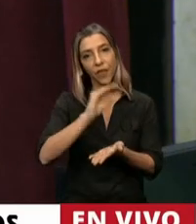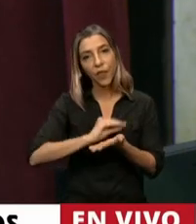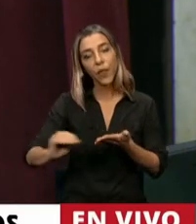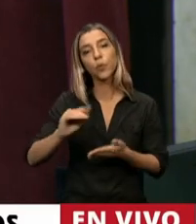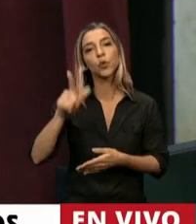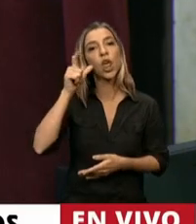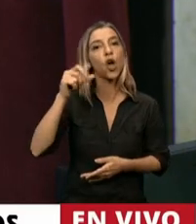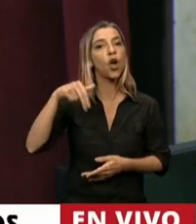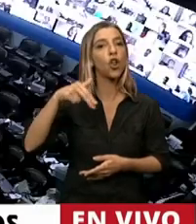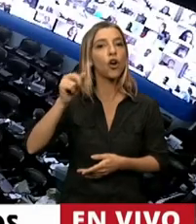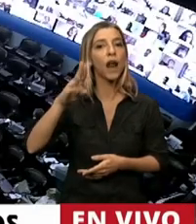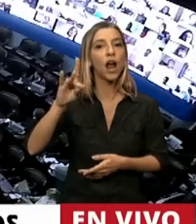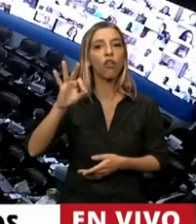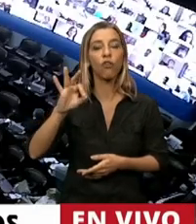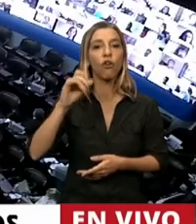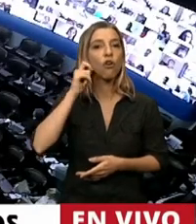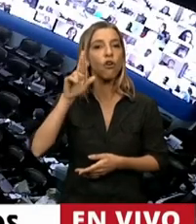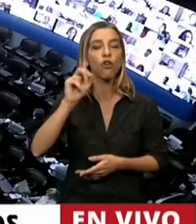Diputado Leonardo Grosso.